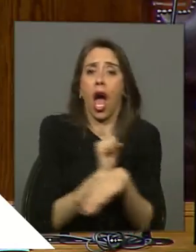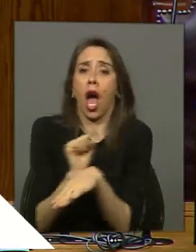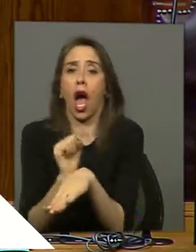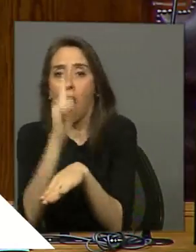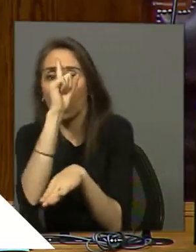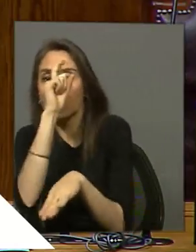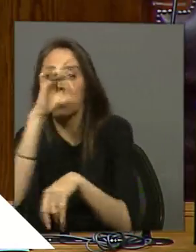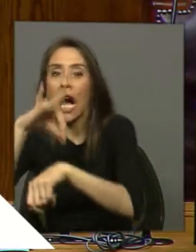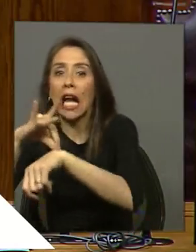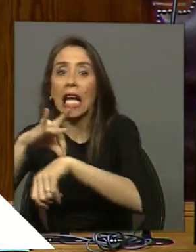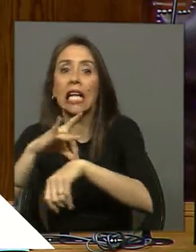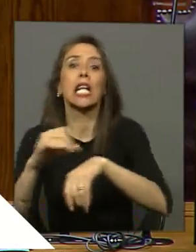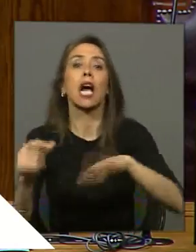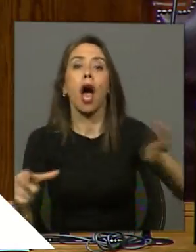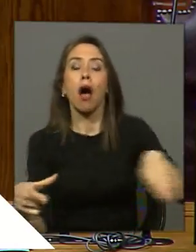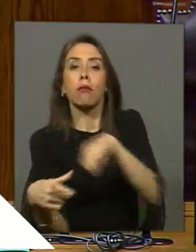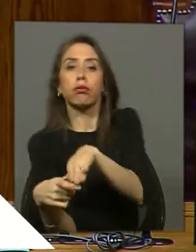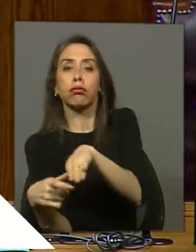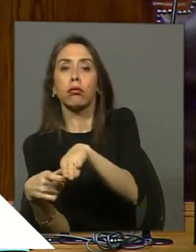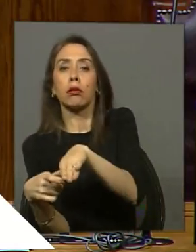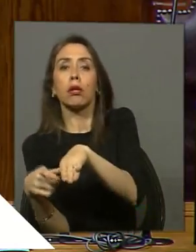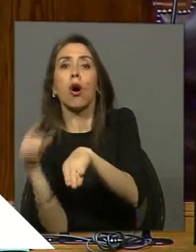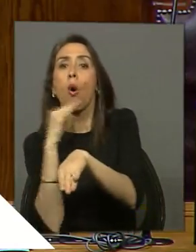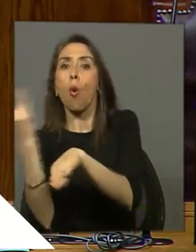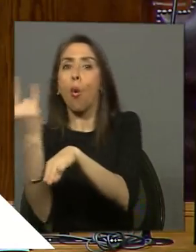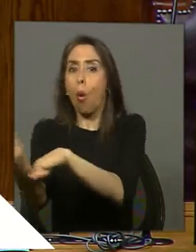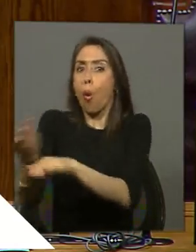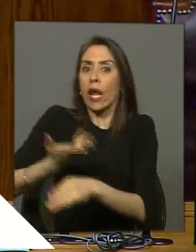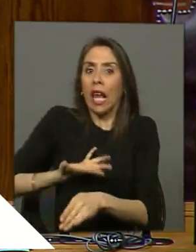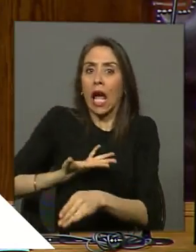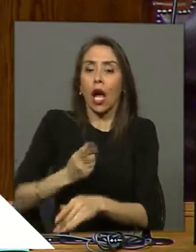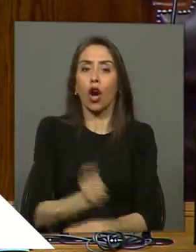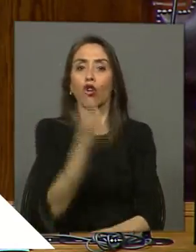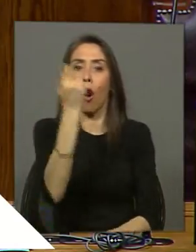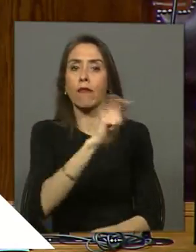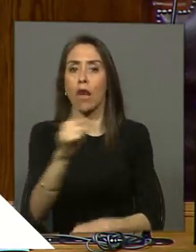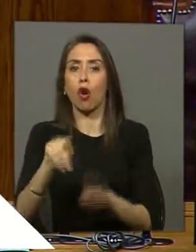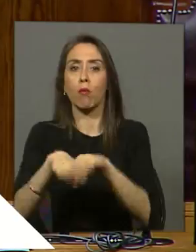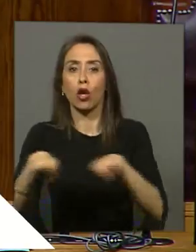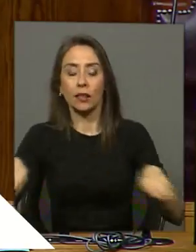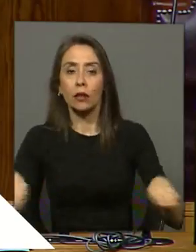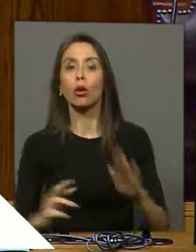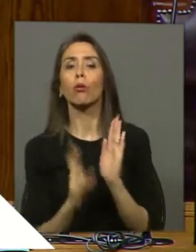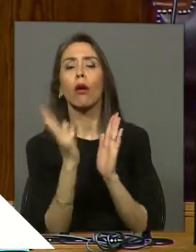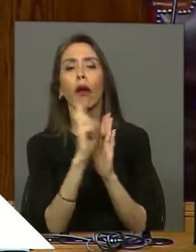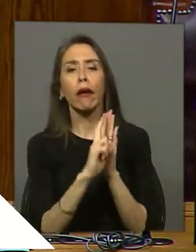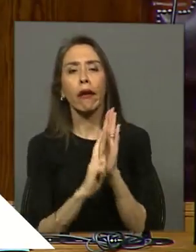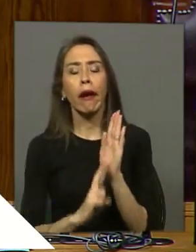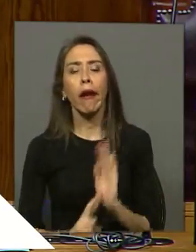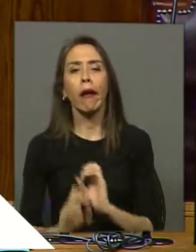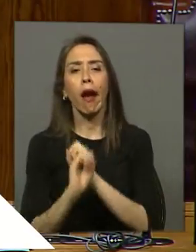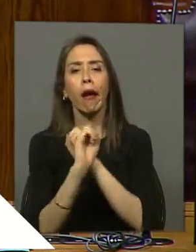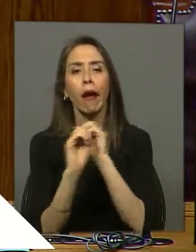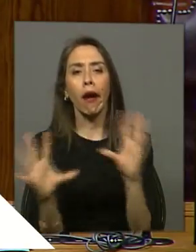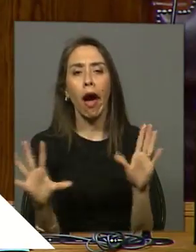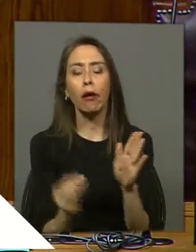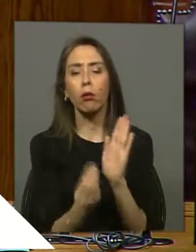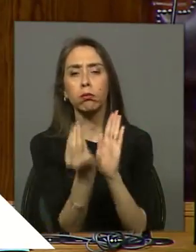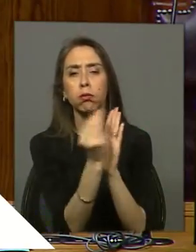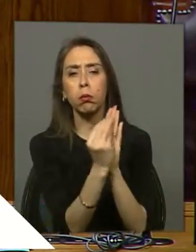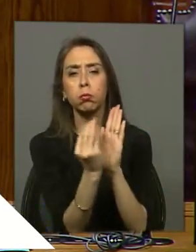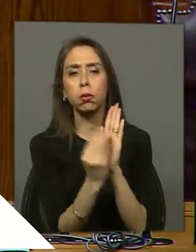salud con motivo de la utilización de servicios de urgencia. Se incorporan reglas claras y expresas respecto de la